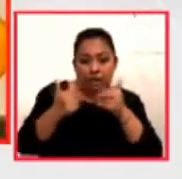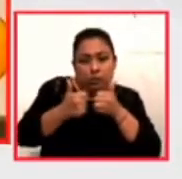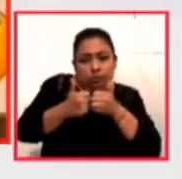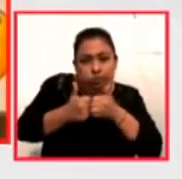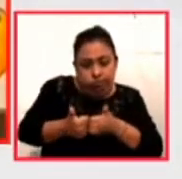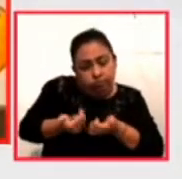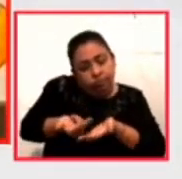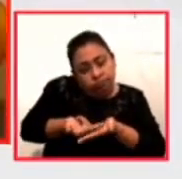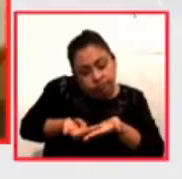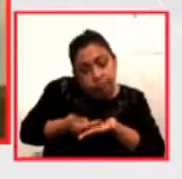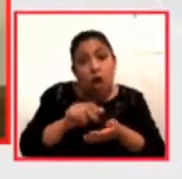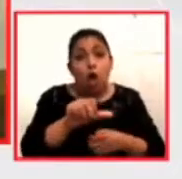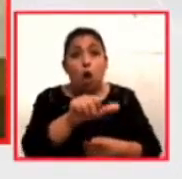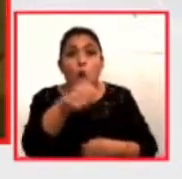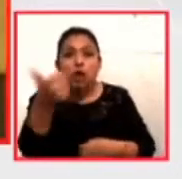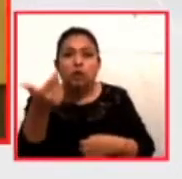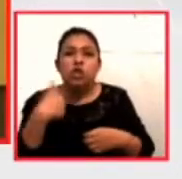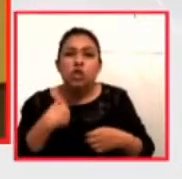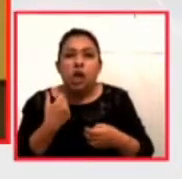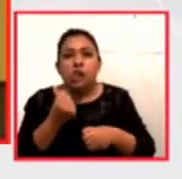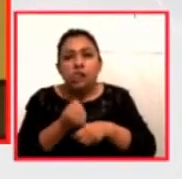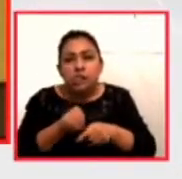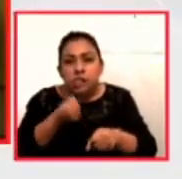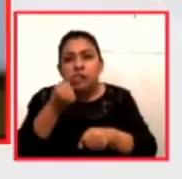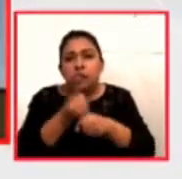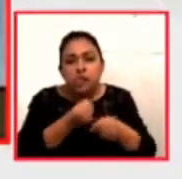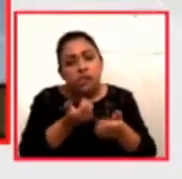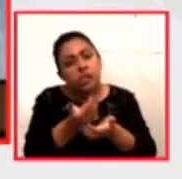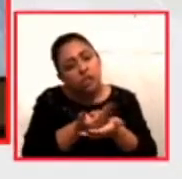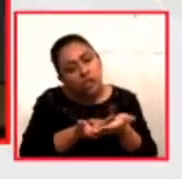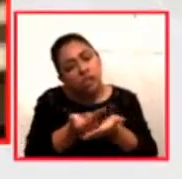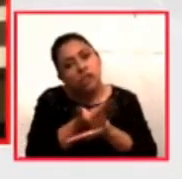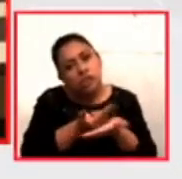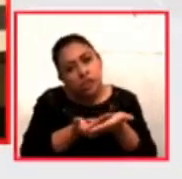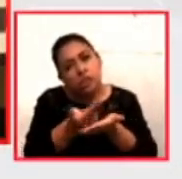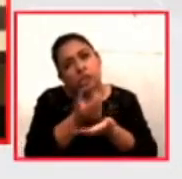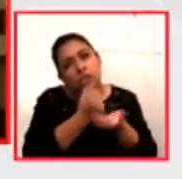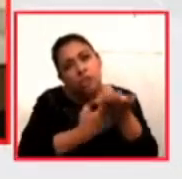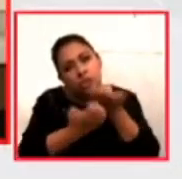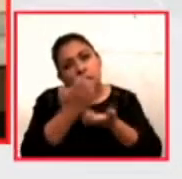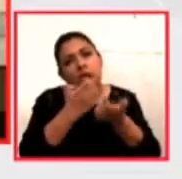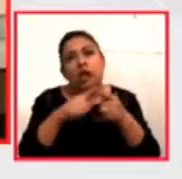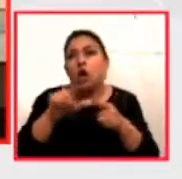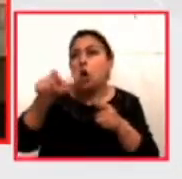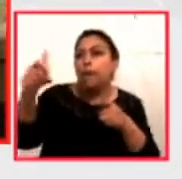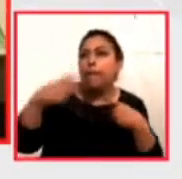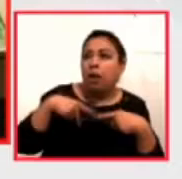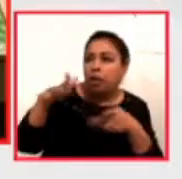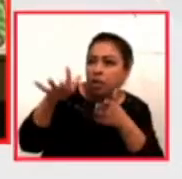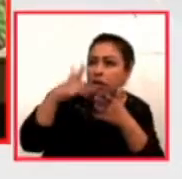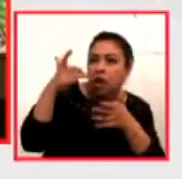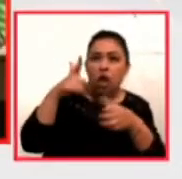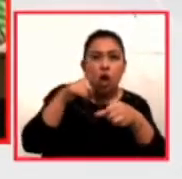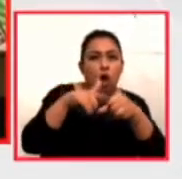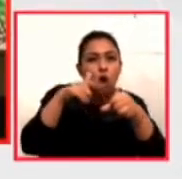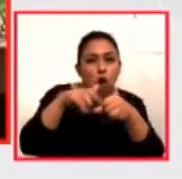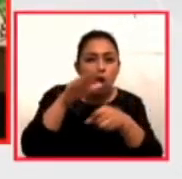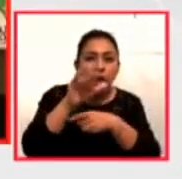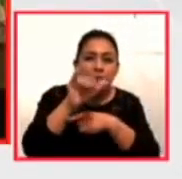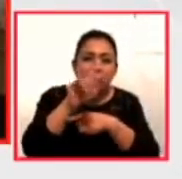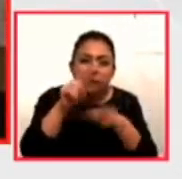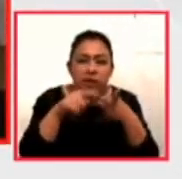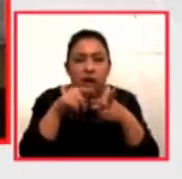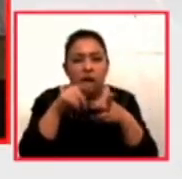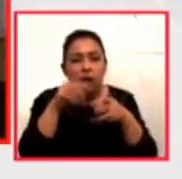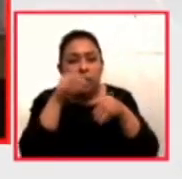son ejercicios que he venido haciendo de estudios de otros artistas, de abstracción, de color, de